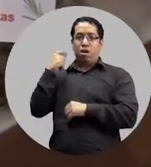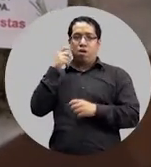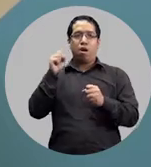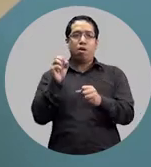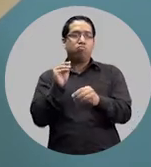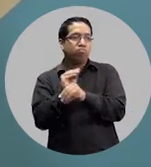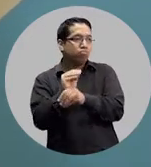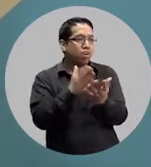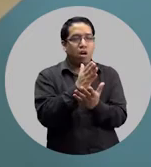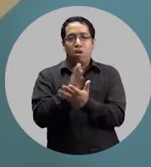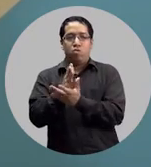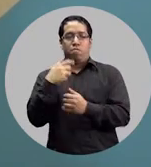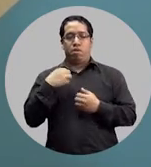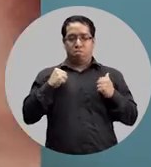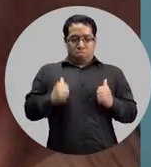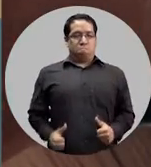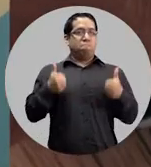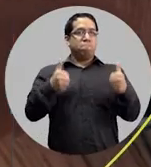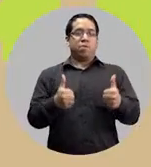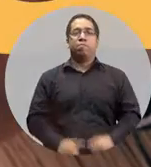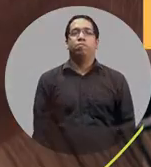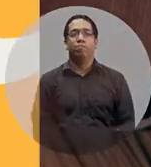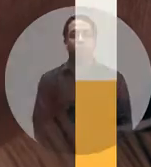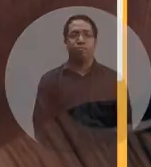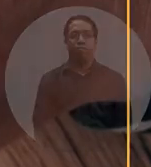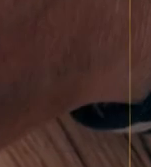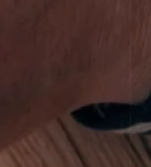a mantenerse saludables.